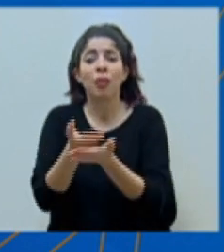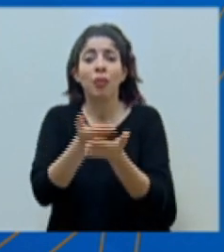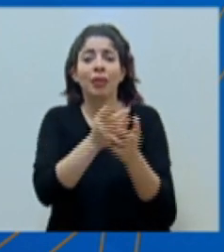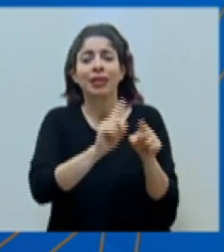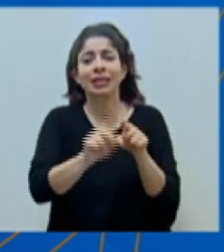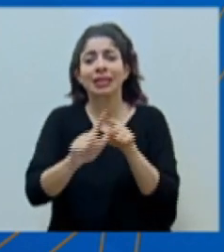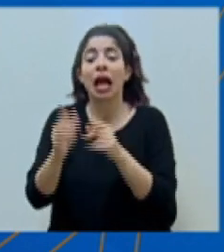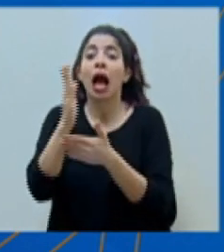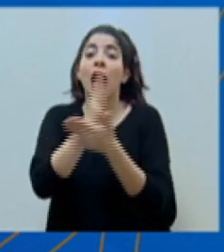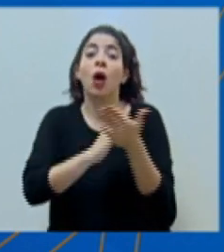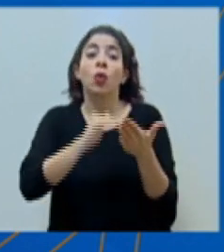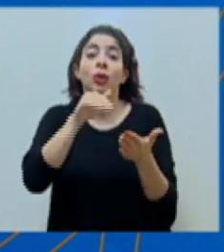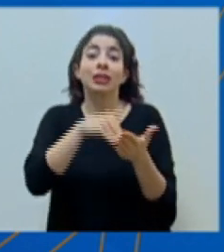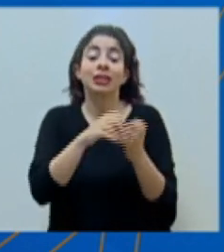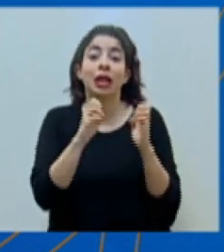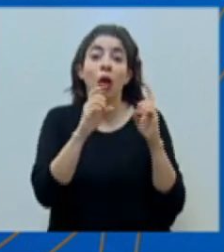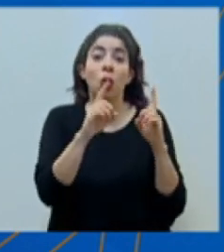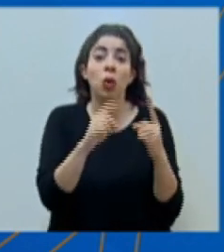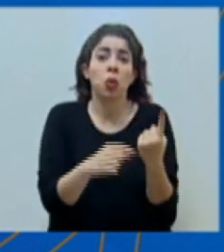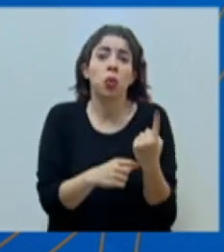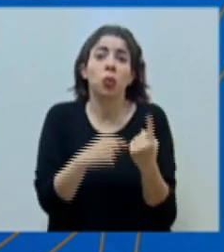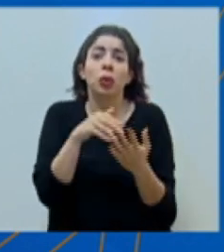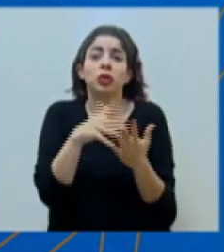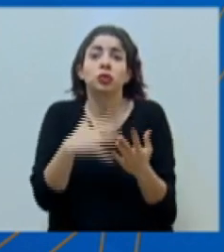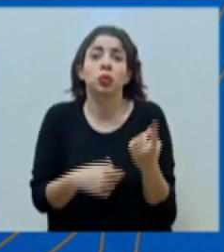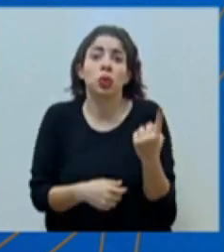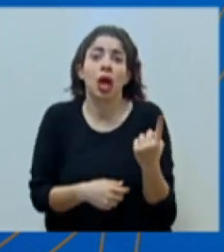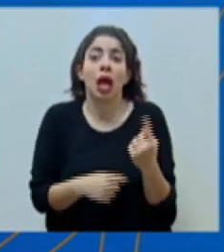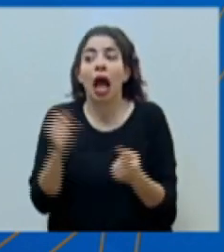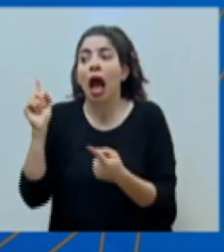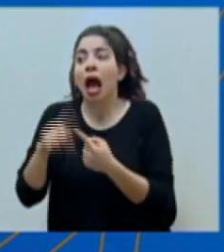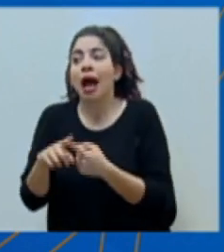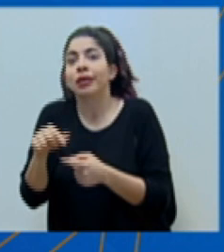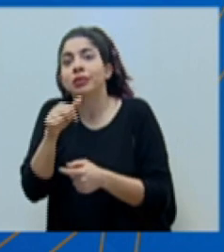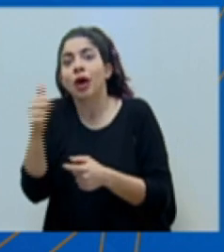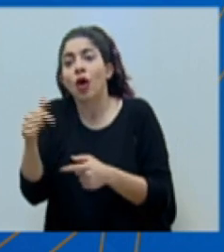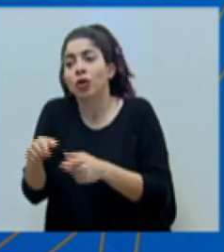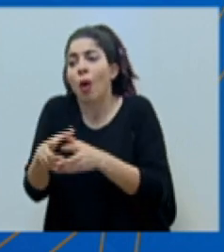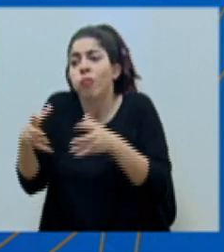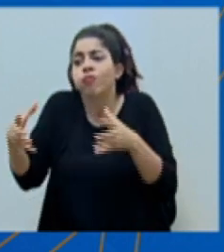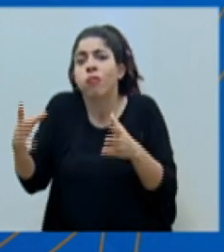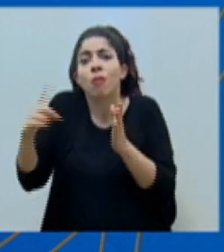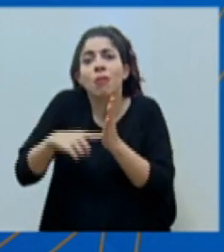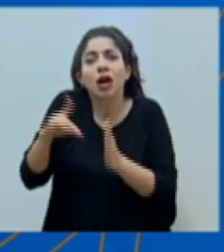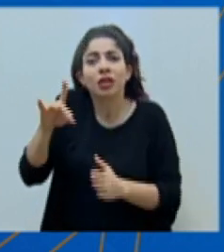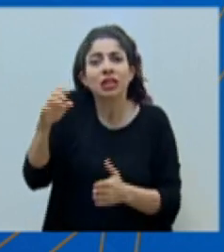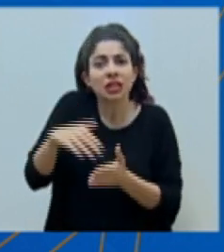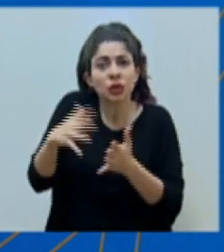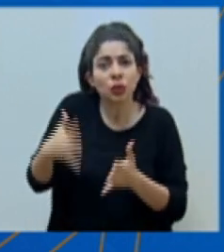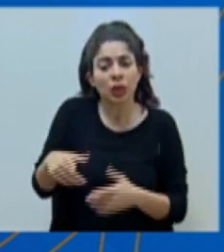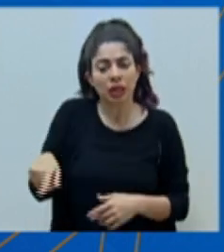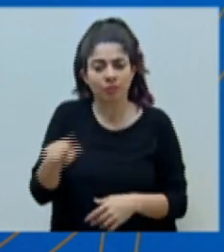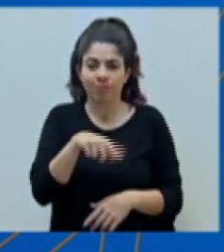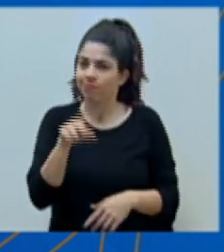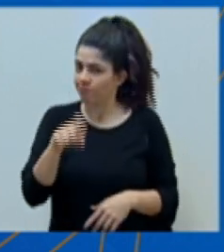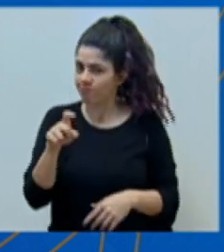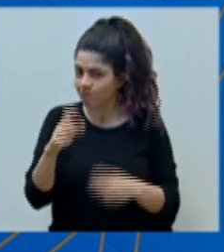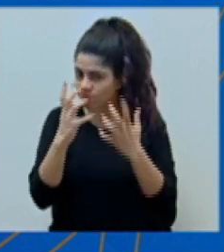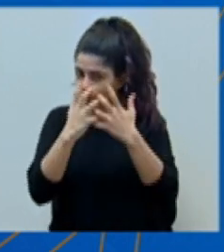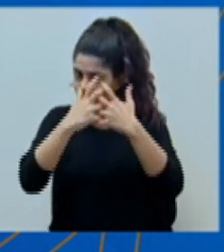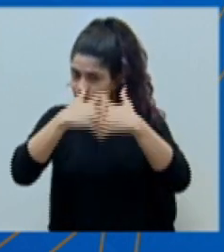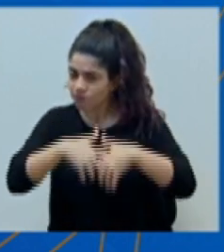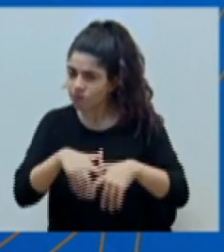educativas. Tenemos centros educativos desde un estudiante hasta 1,800 estudiantes. Entonces, esto requiere una conformación de acuerdo